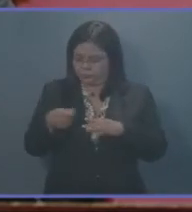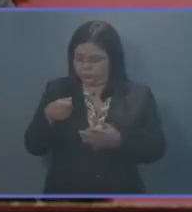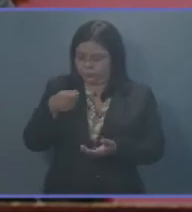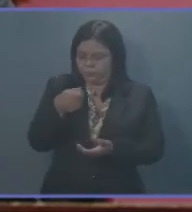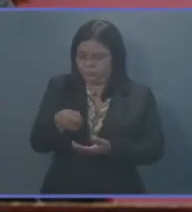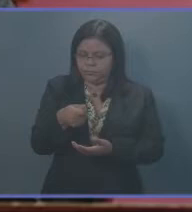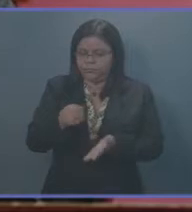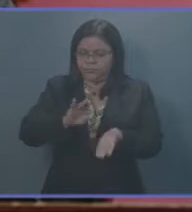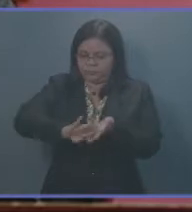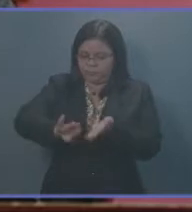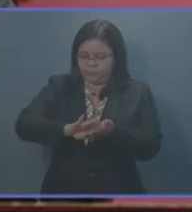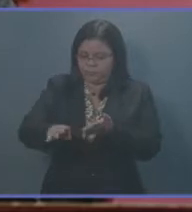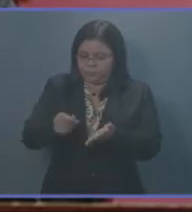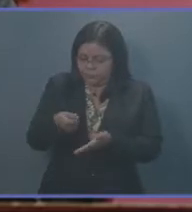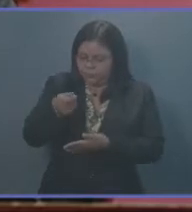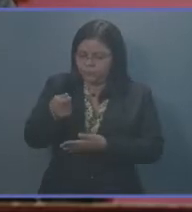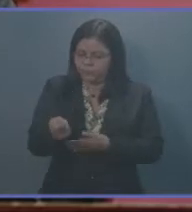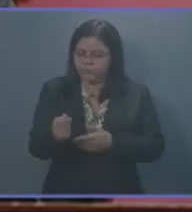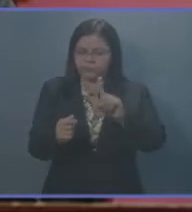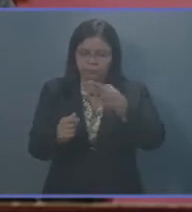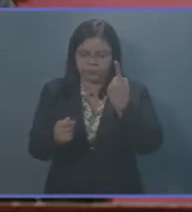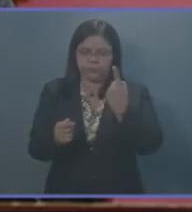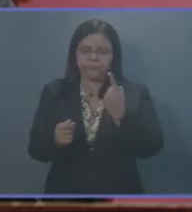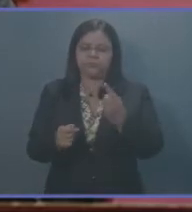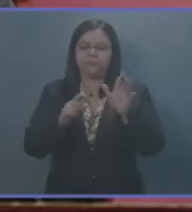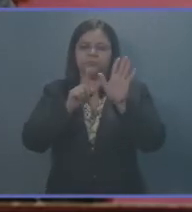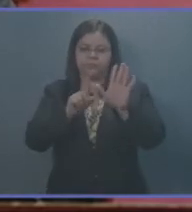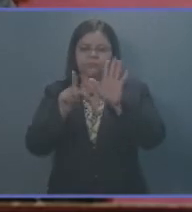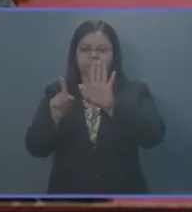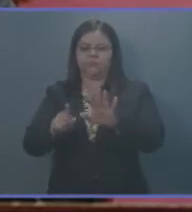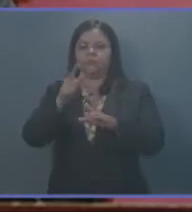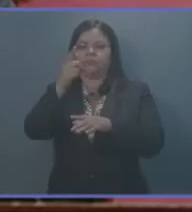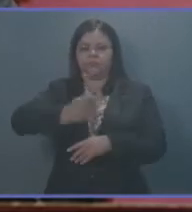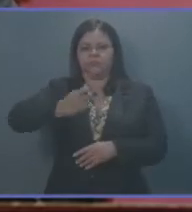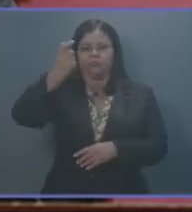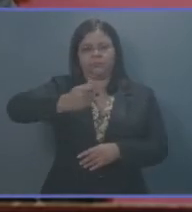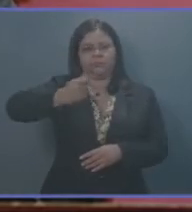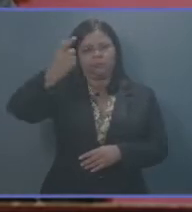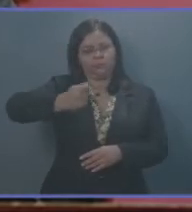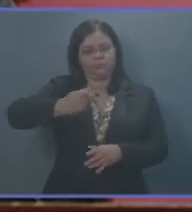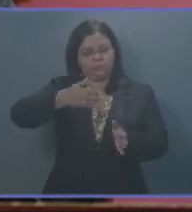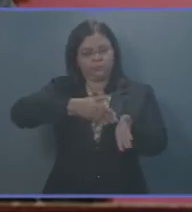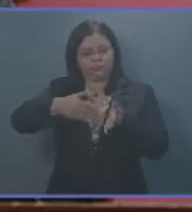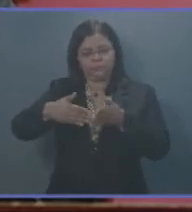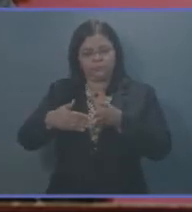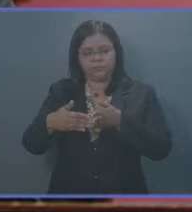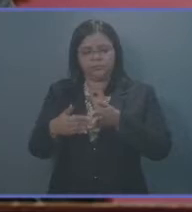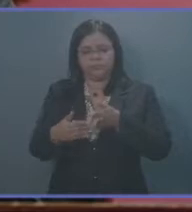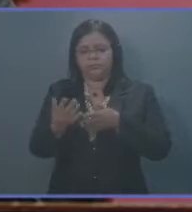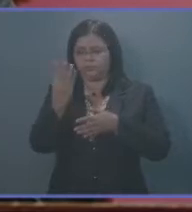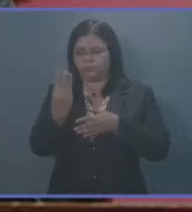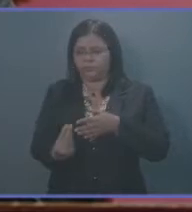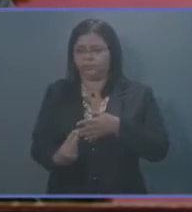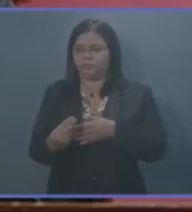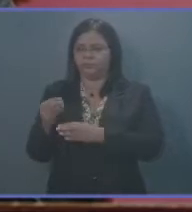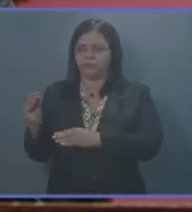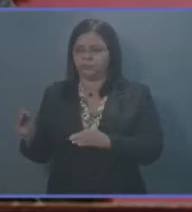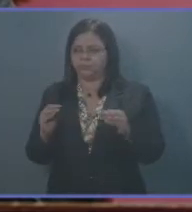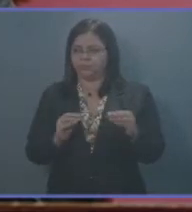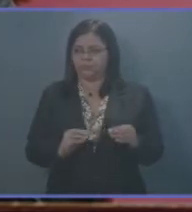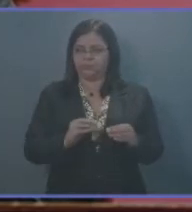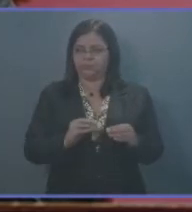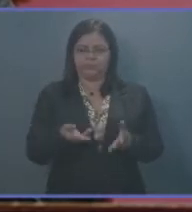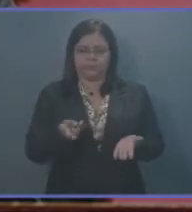de amortización se pagará en 66 meses, contados a partir de la fecha de entrada en vigencia